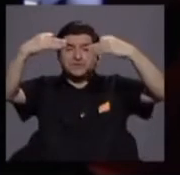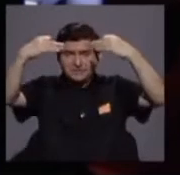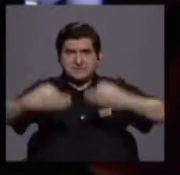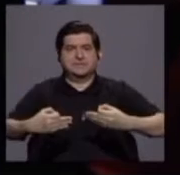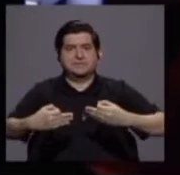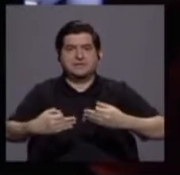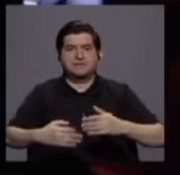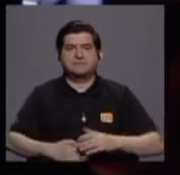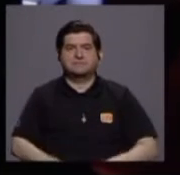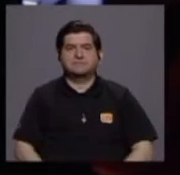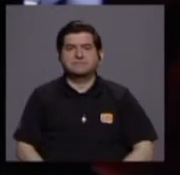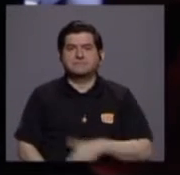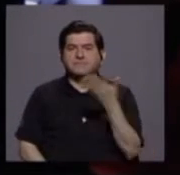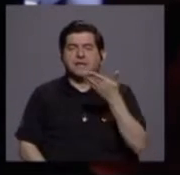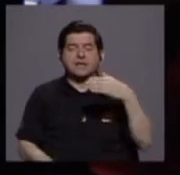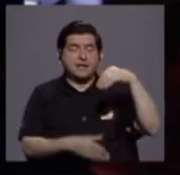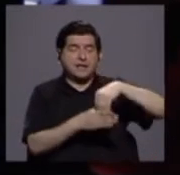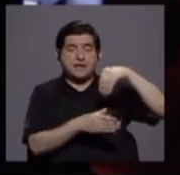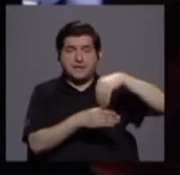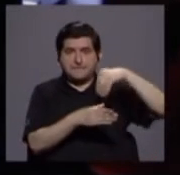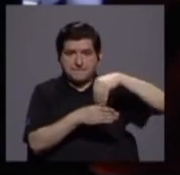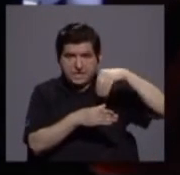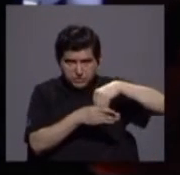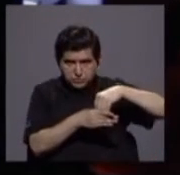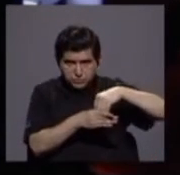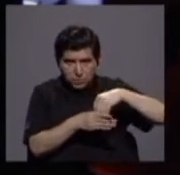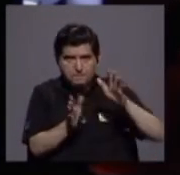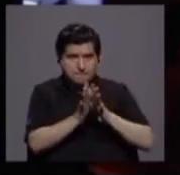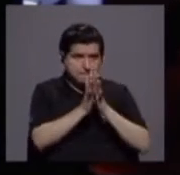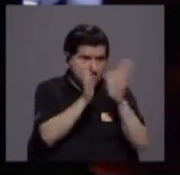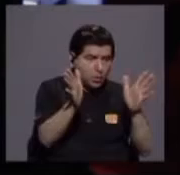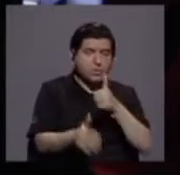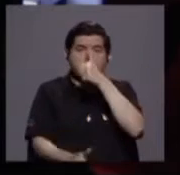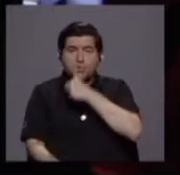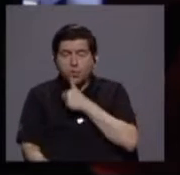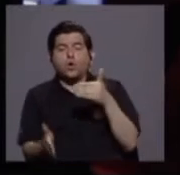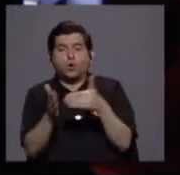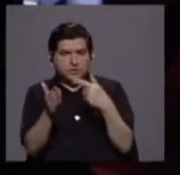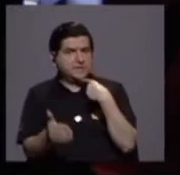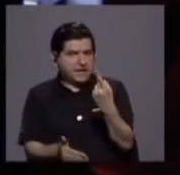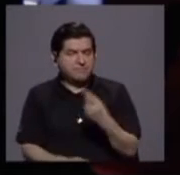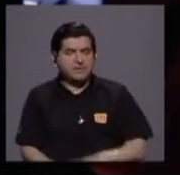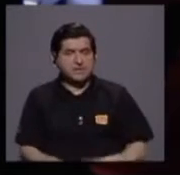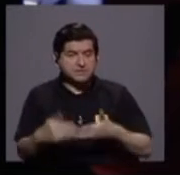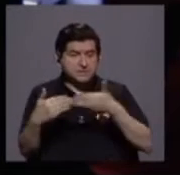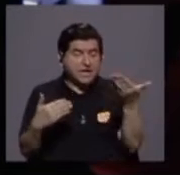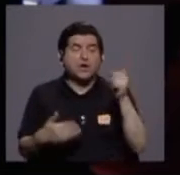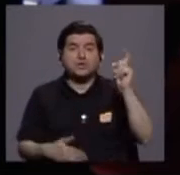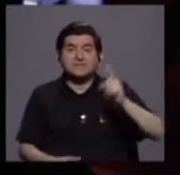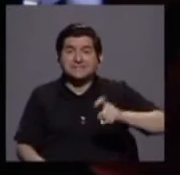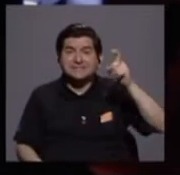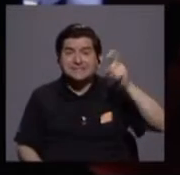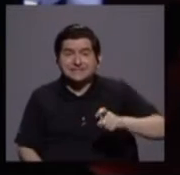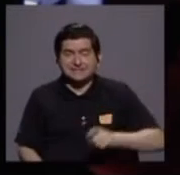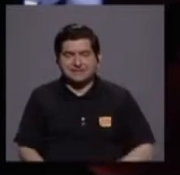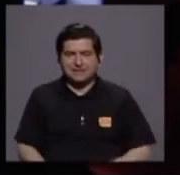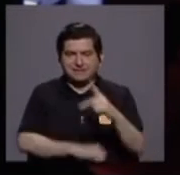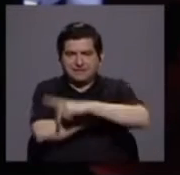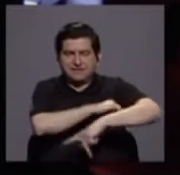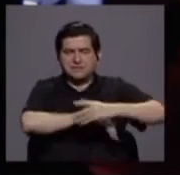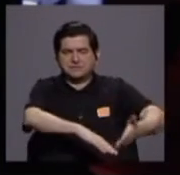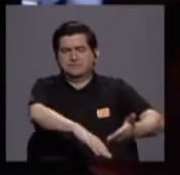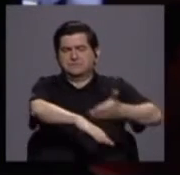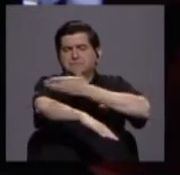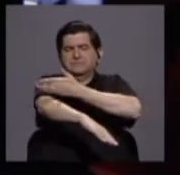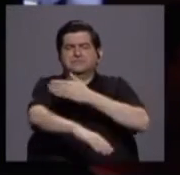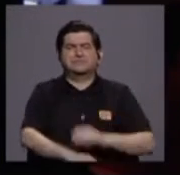decisión de invertir, público y privado, les reitero, en las cosas que son esenciales para que el país